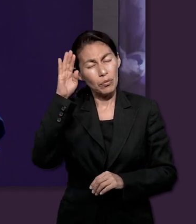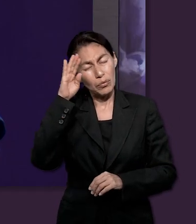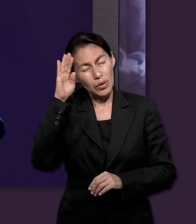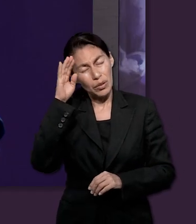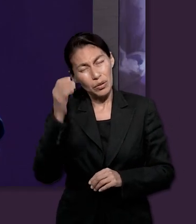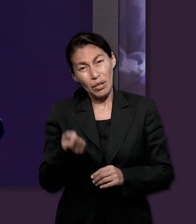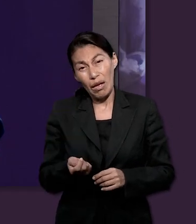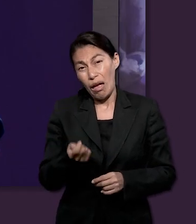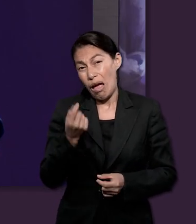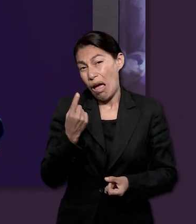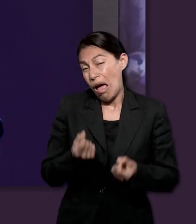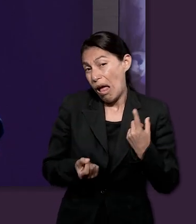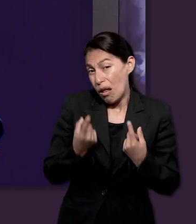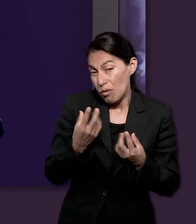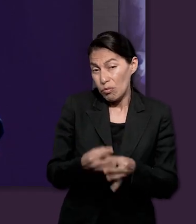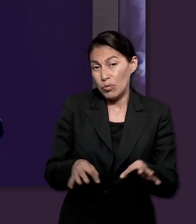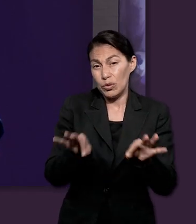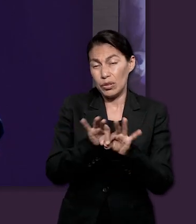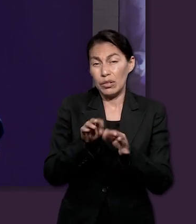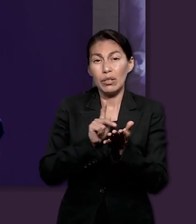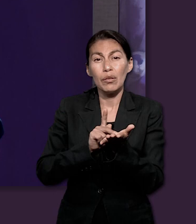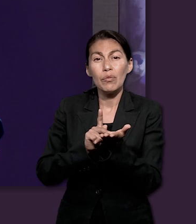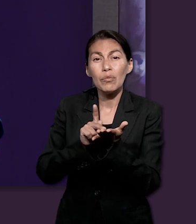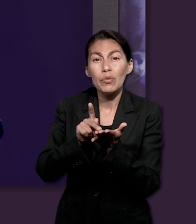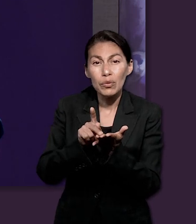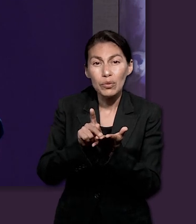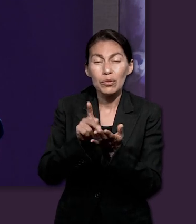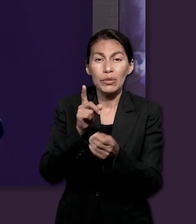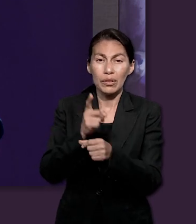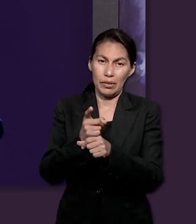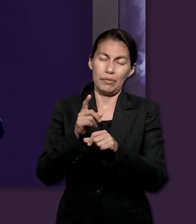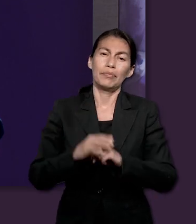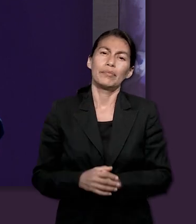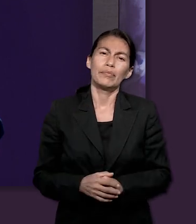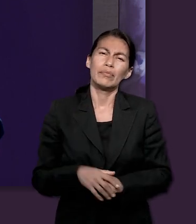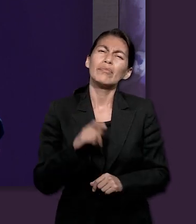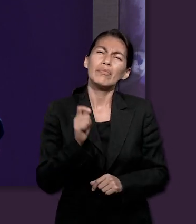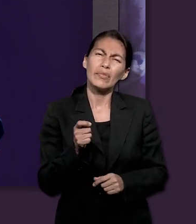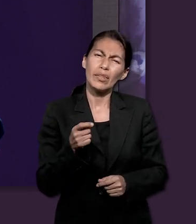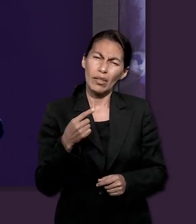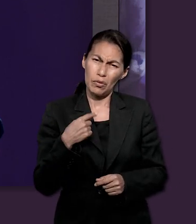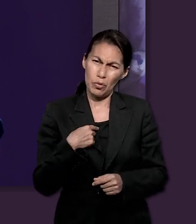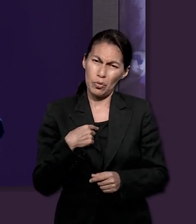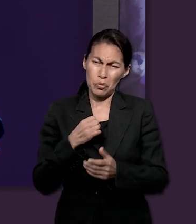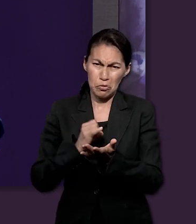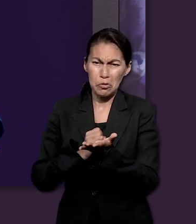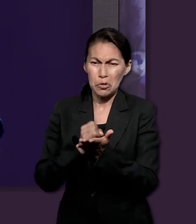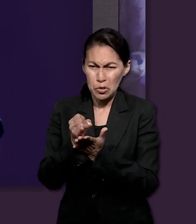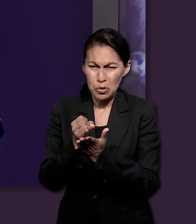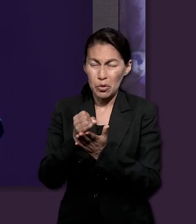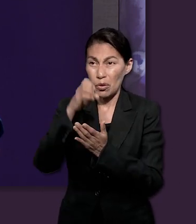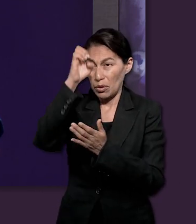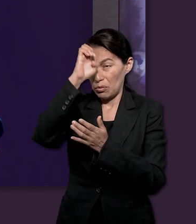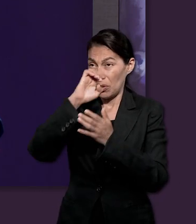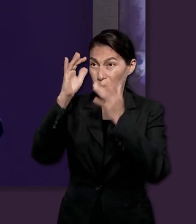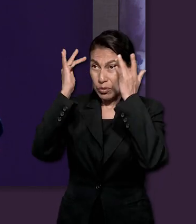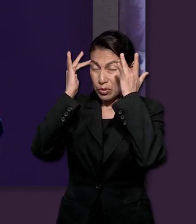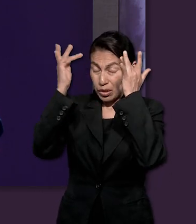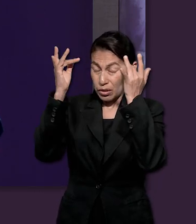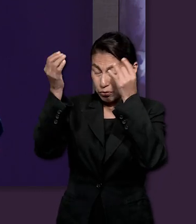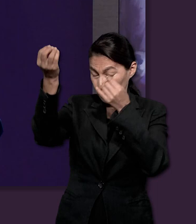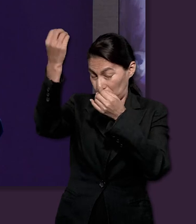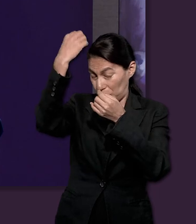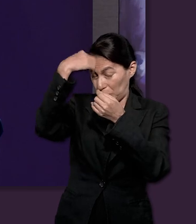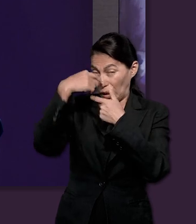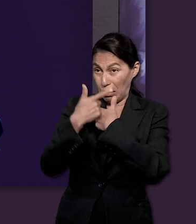importante, creo yo, es la voluntad. Es decir, como persona, voluntariamente decido si el